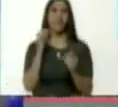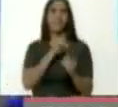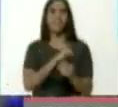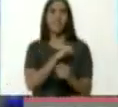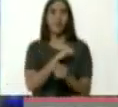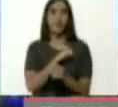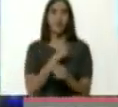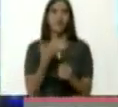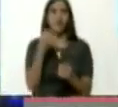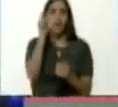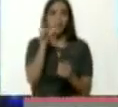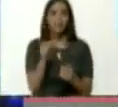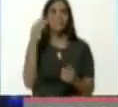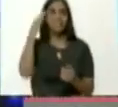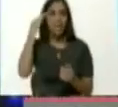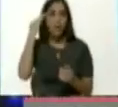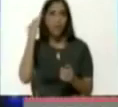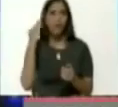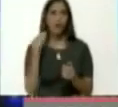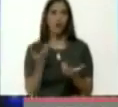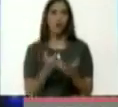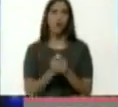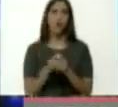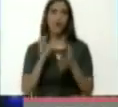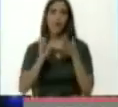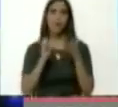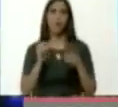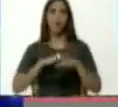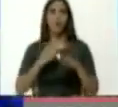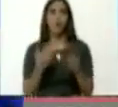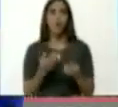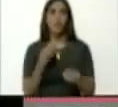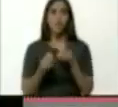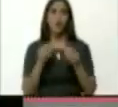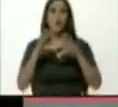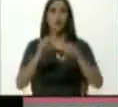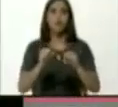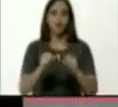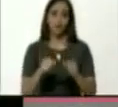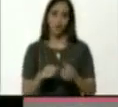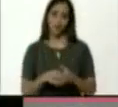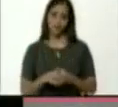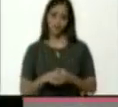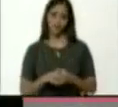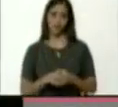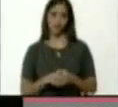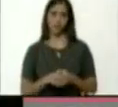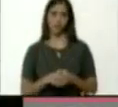que alguien sepa o maneje esa herramienta es terrible, porque dice, bueno, ¿y cómo controlamos eso? Claro.